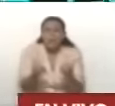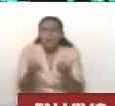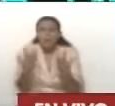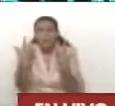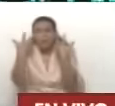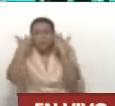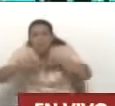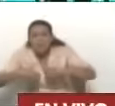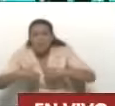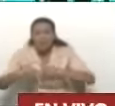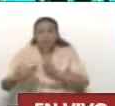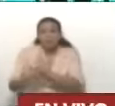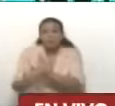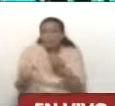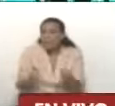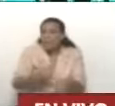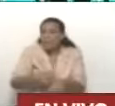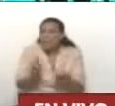como hay